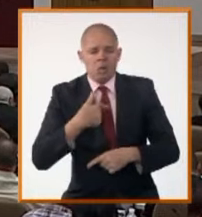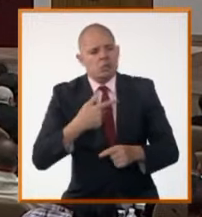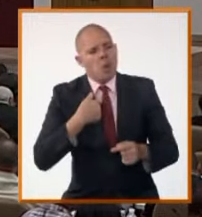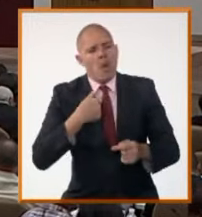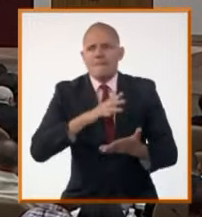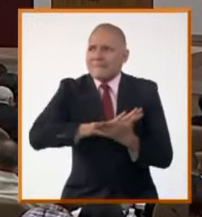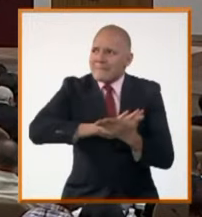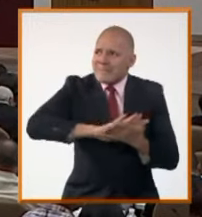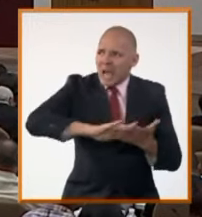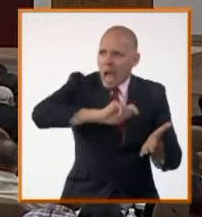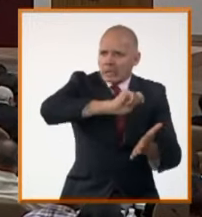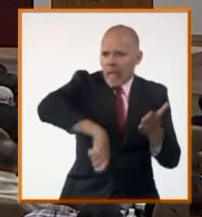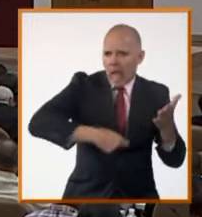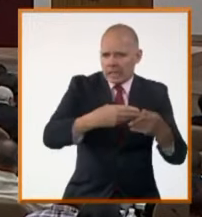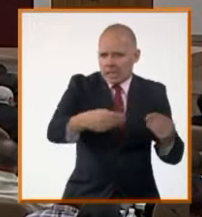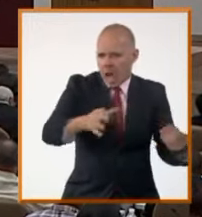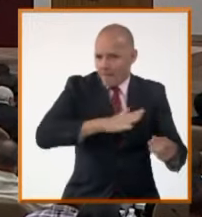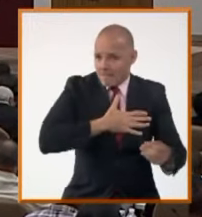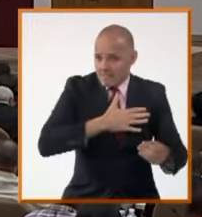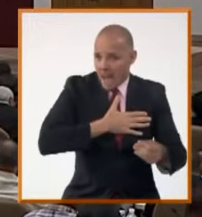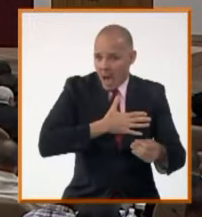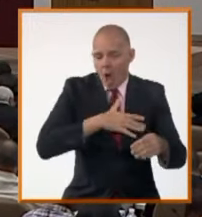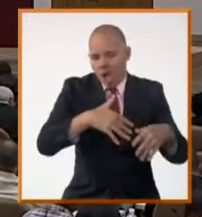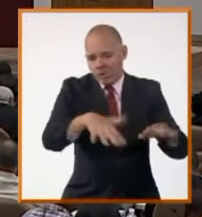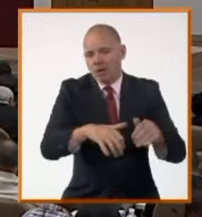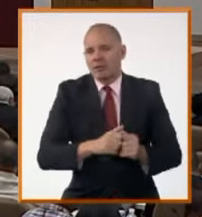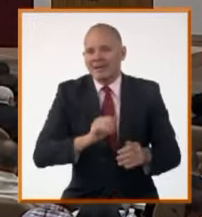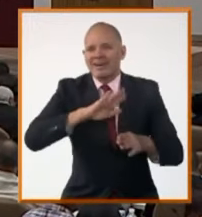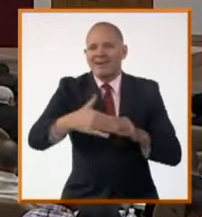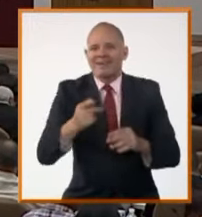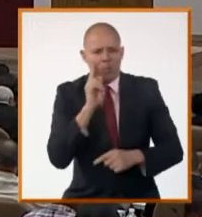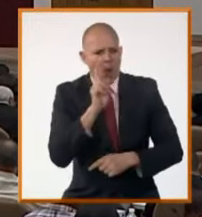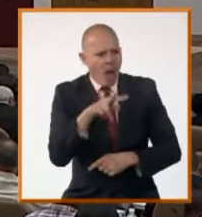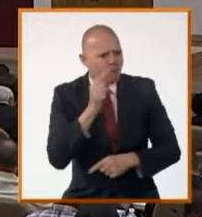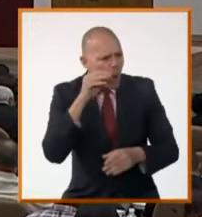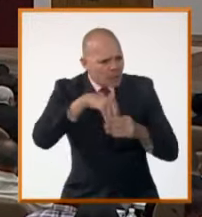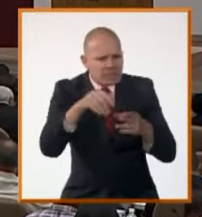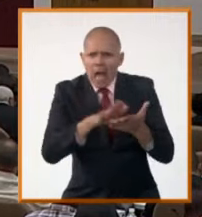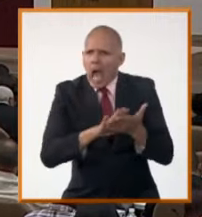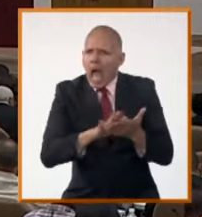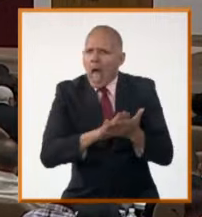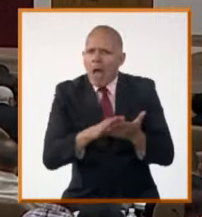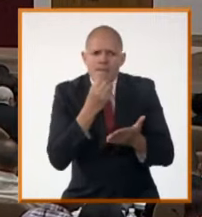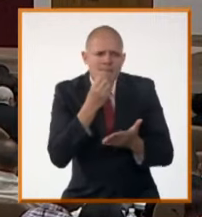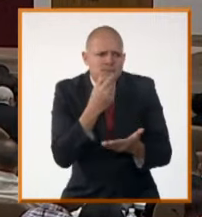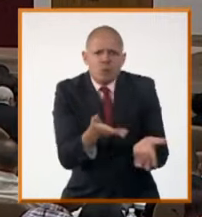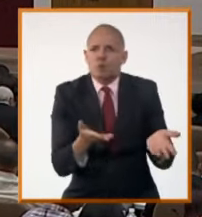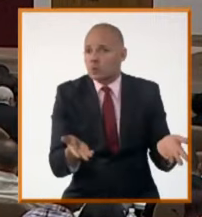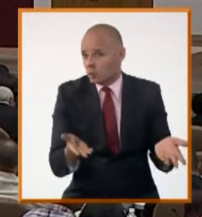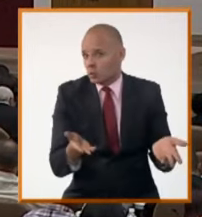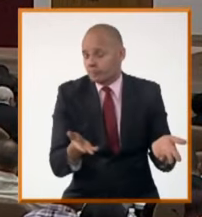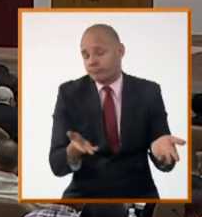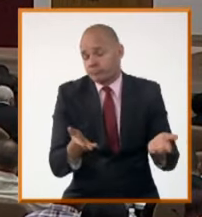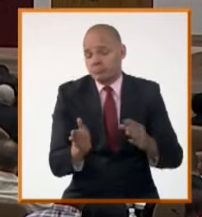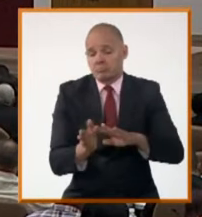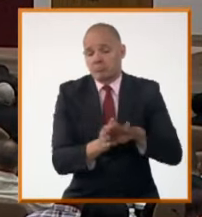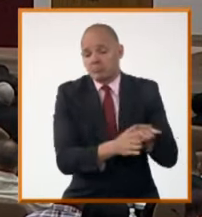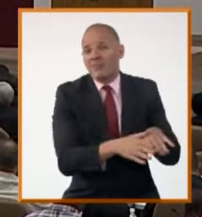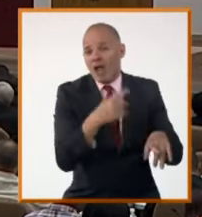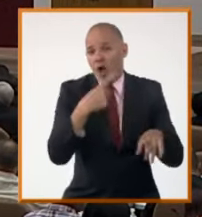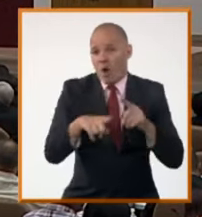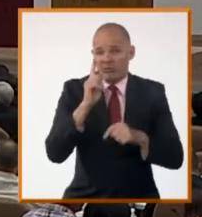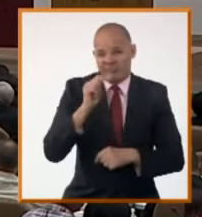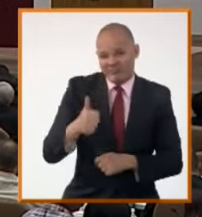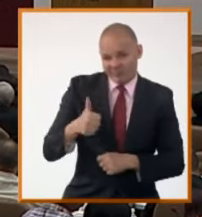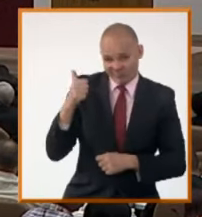agrícola. La industria azucarera no se logra recuperar, ahorita se daban los datos, se está pensando